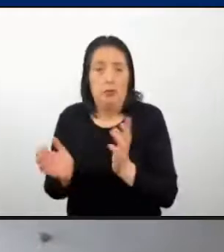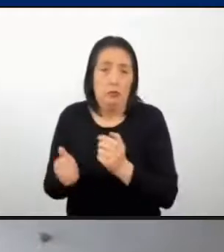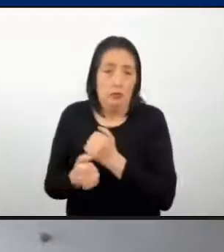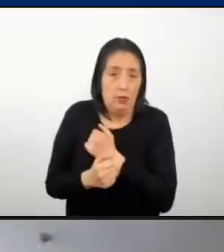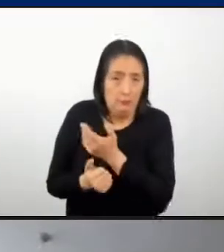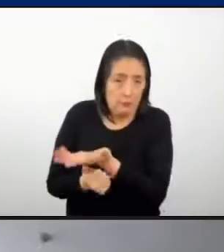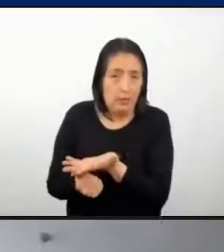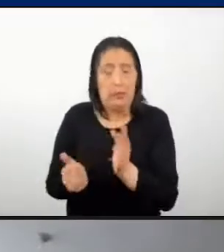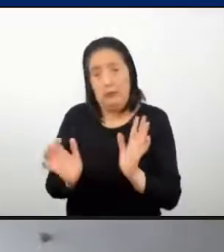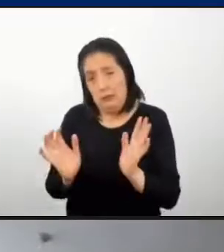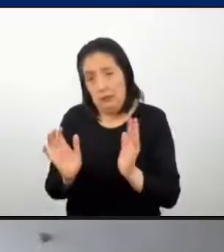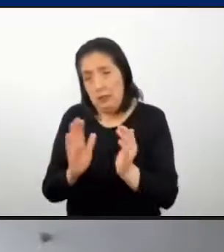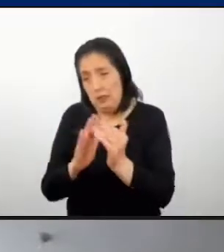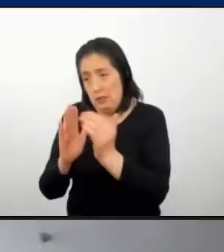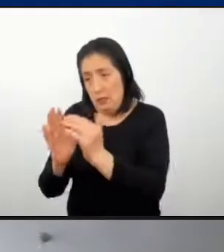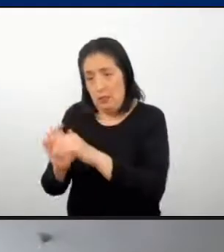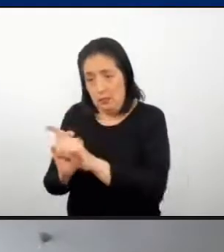Sino